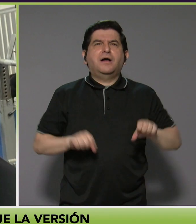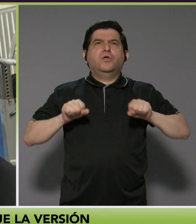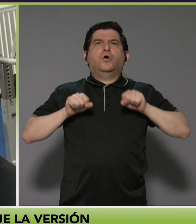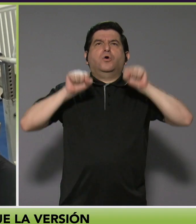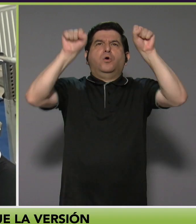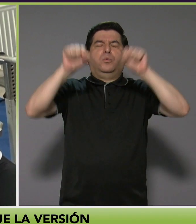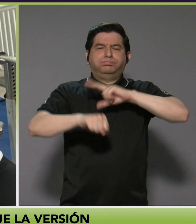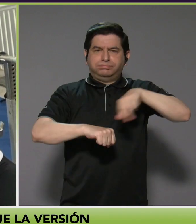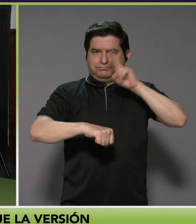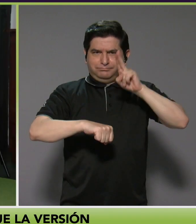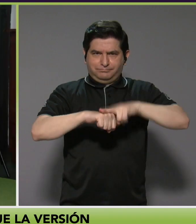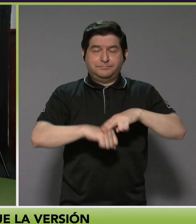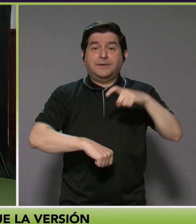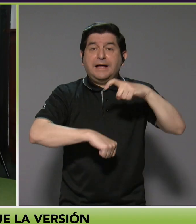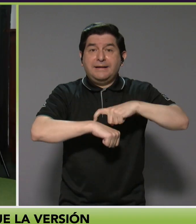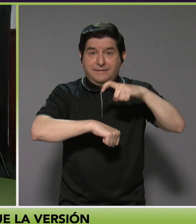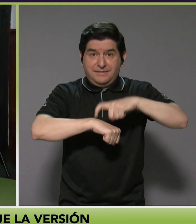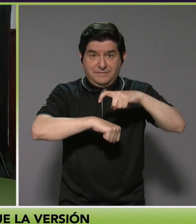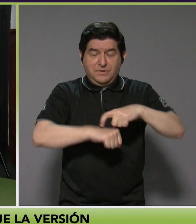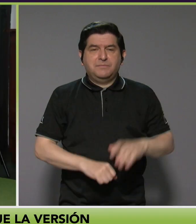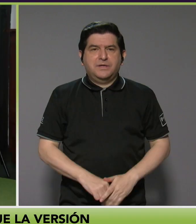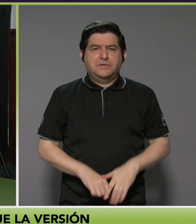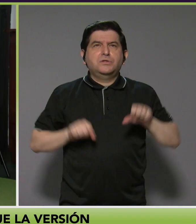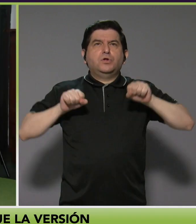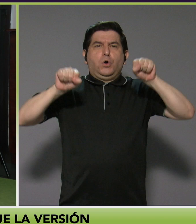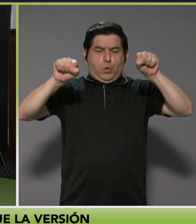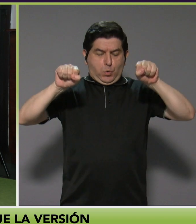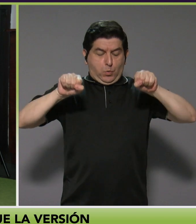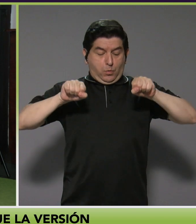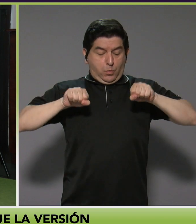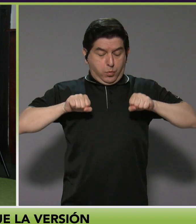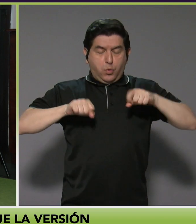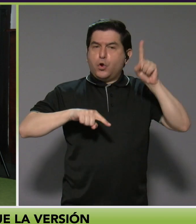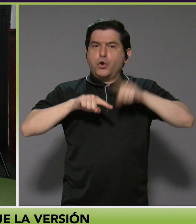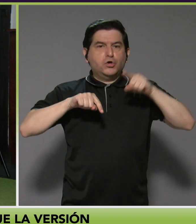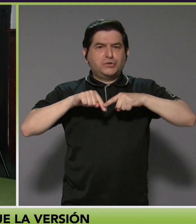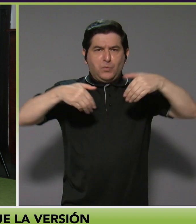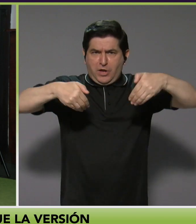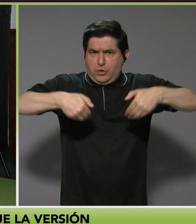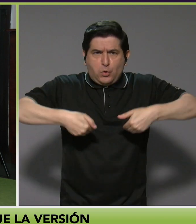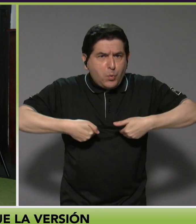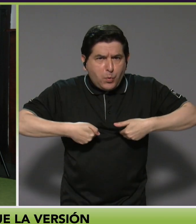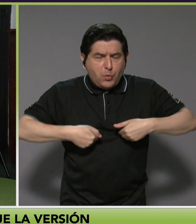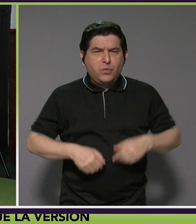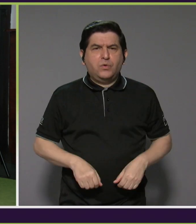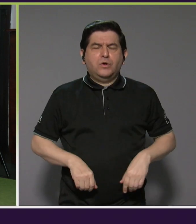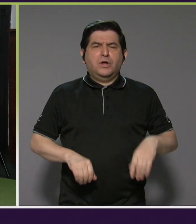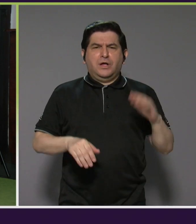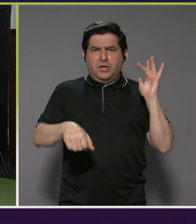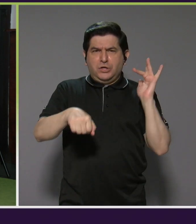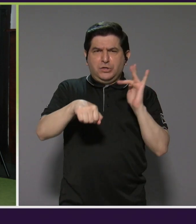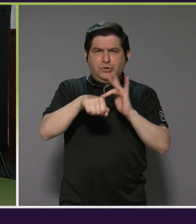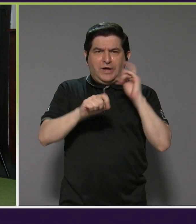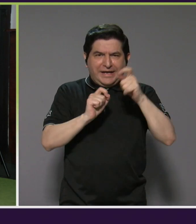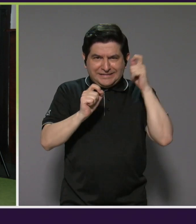convencional. A la hora de llevar la barra hacia el pecho, no se puede hundir, tiene que rozar perfectamente.